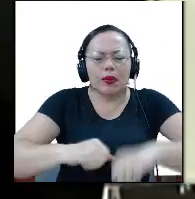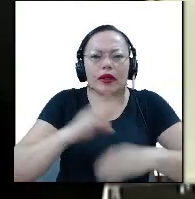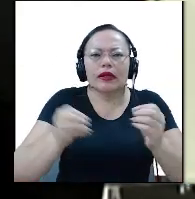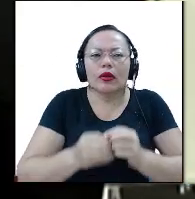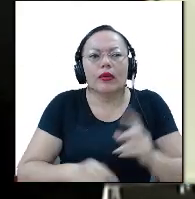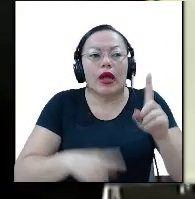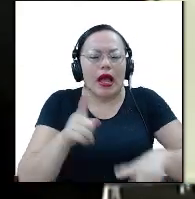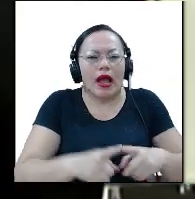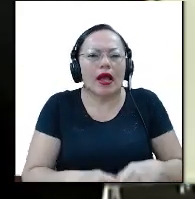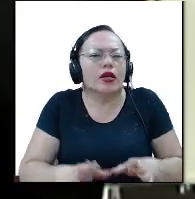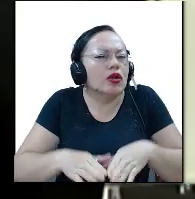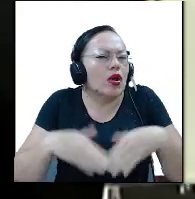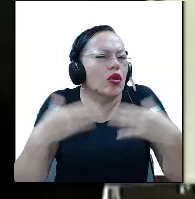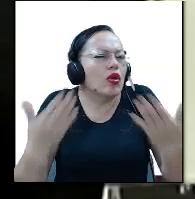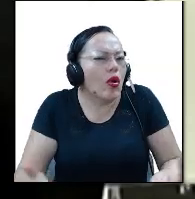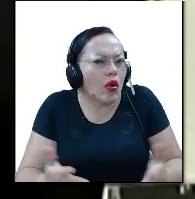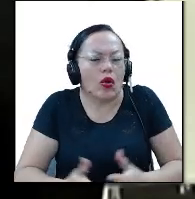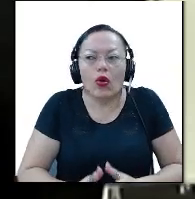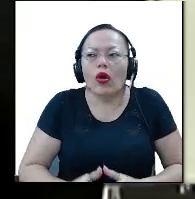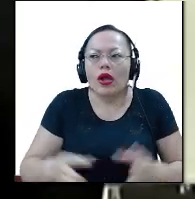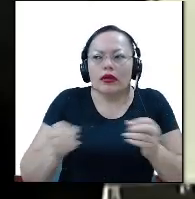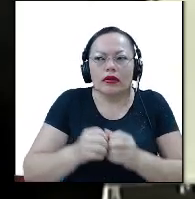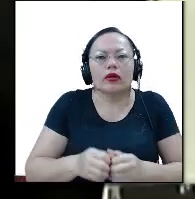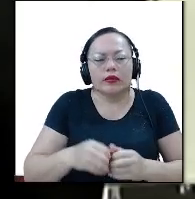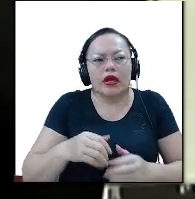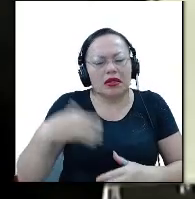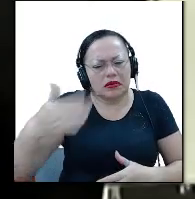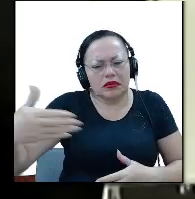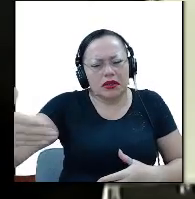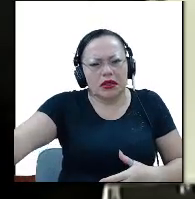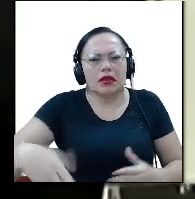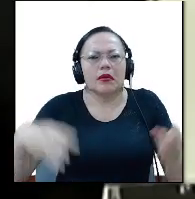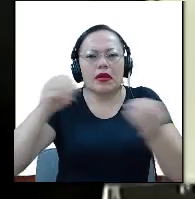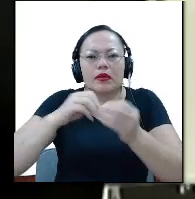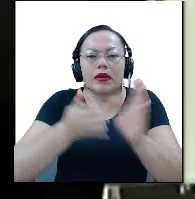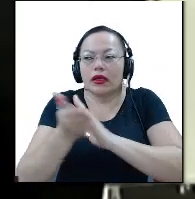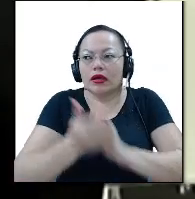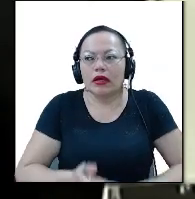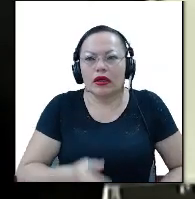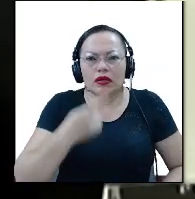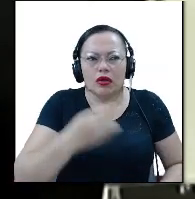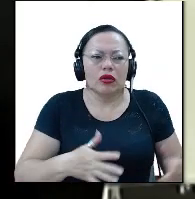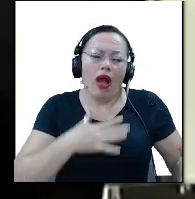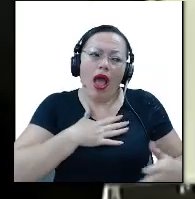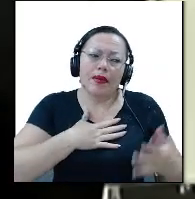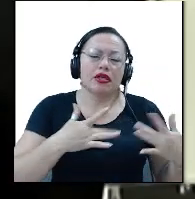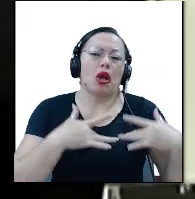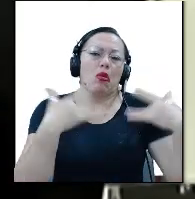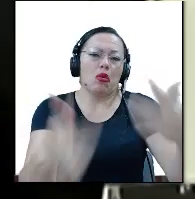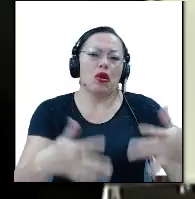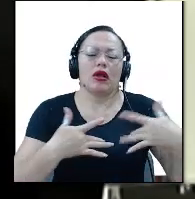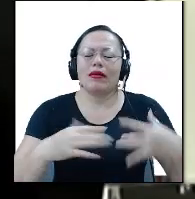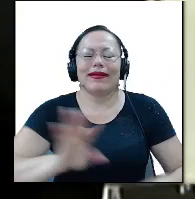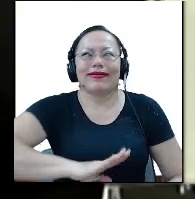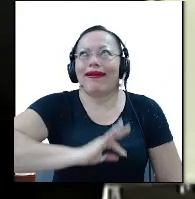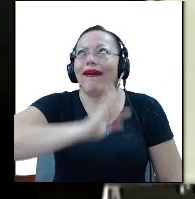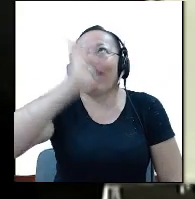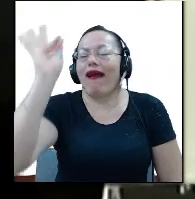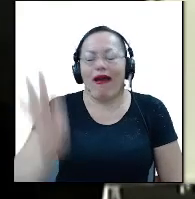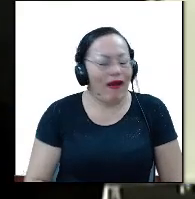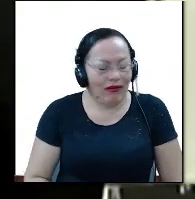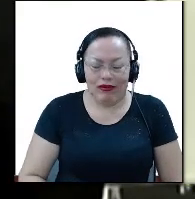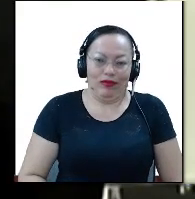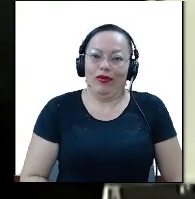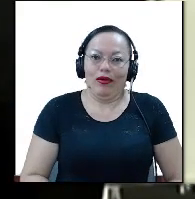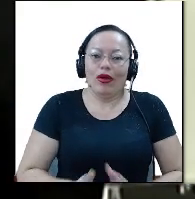algunas líneas de postergación, por así decirlo. Nadie le va a regalar absolutamente nada, eso sáqueselo de la